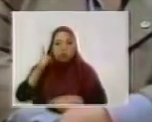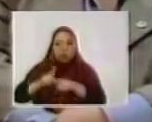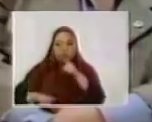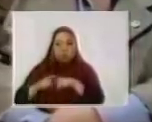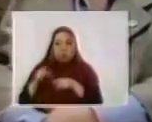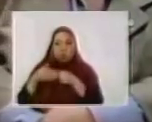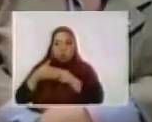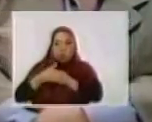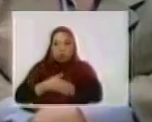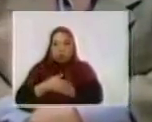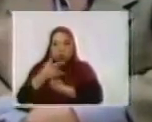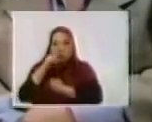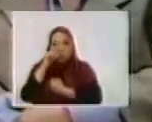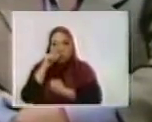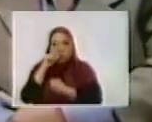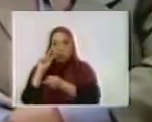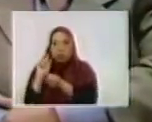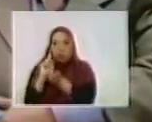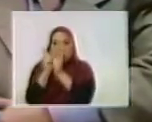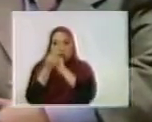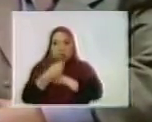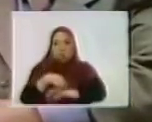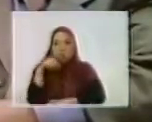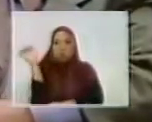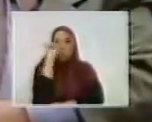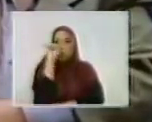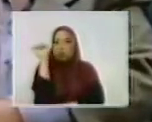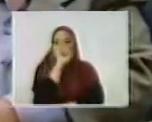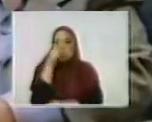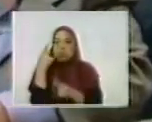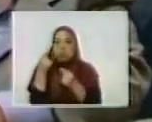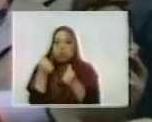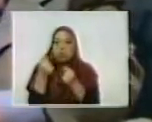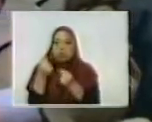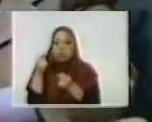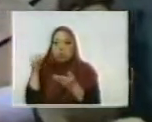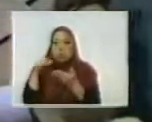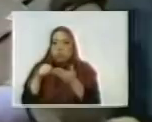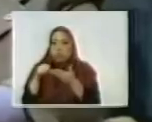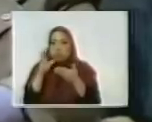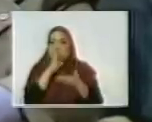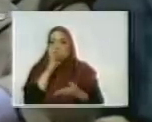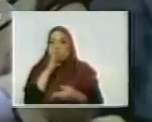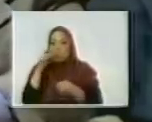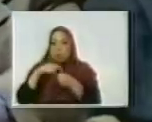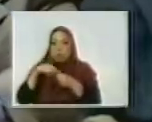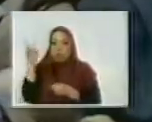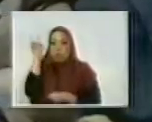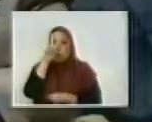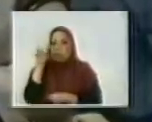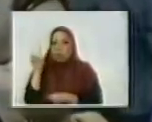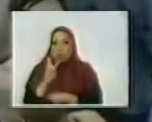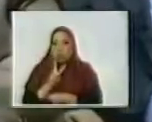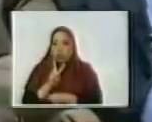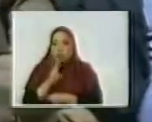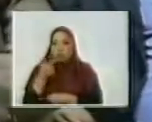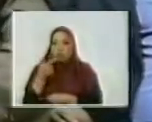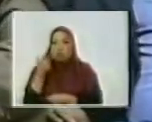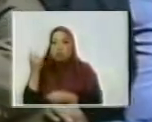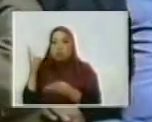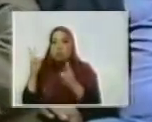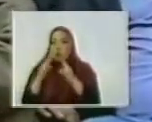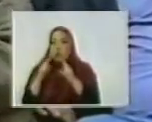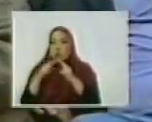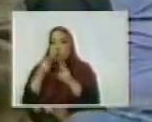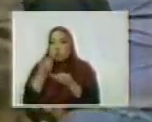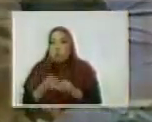colecte, recabe, transporte monedas o billetes emitidos por el Banco Central de Venezuela, desconociendo